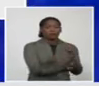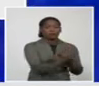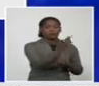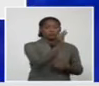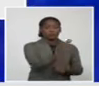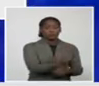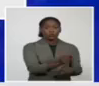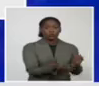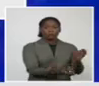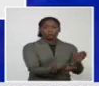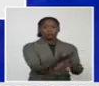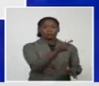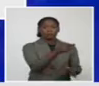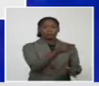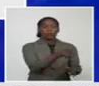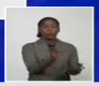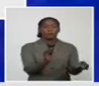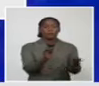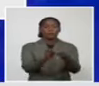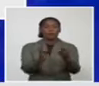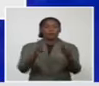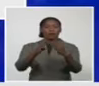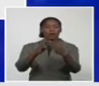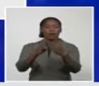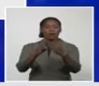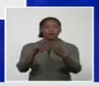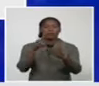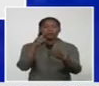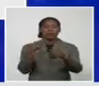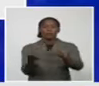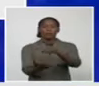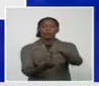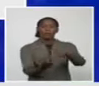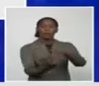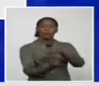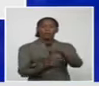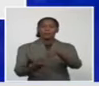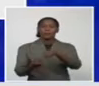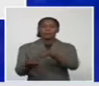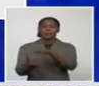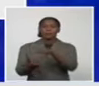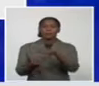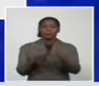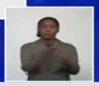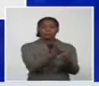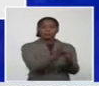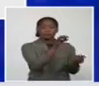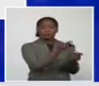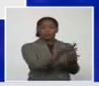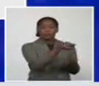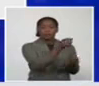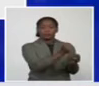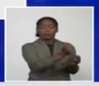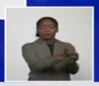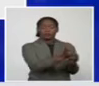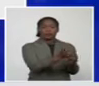y tiene ramificaciones en la comunidad. Esa complejidad hace que en Pinar del